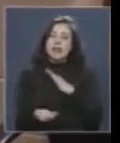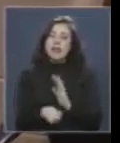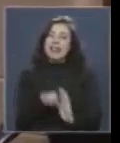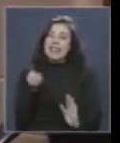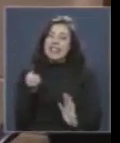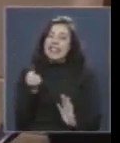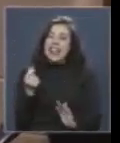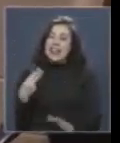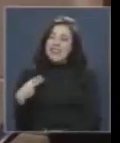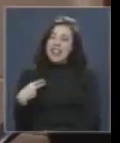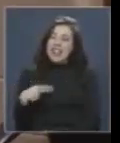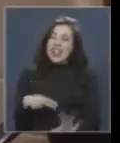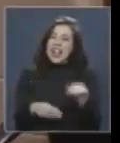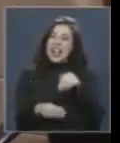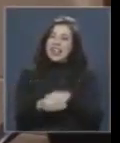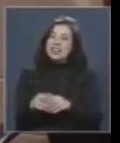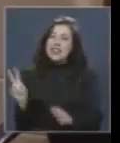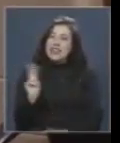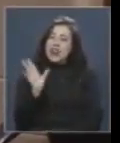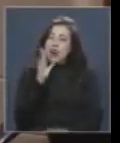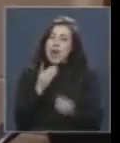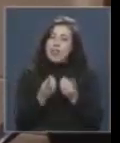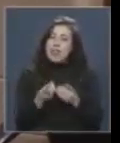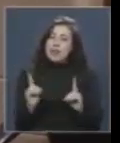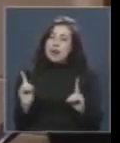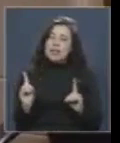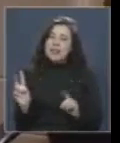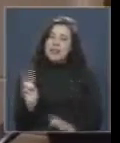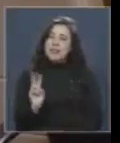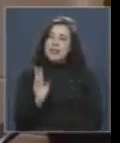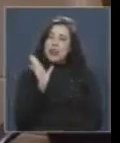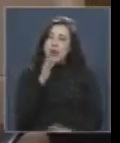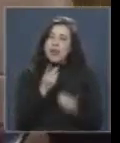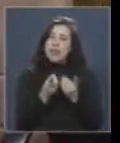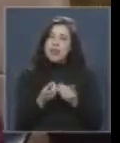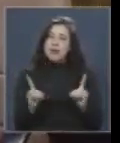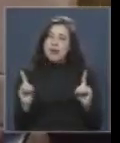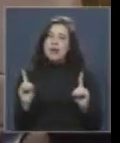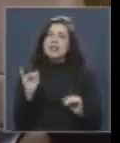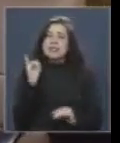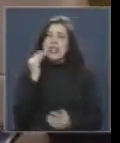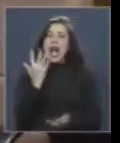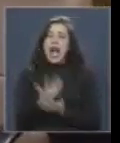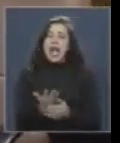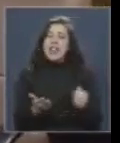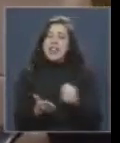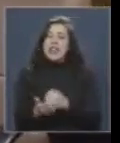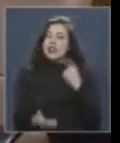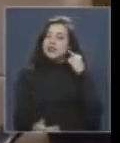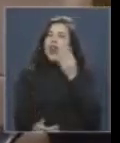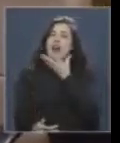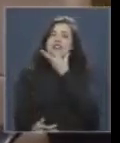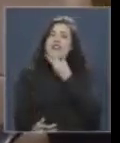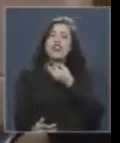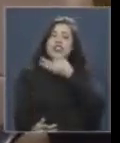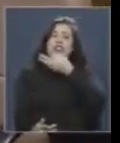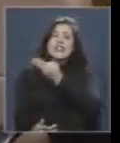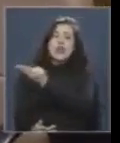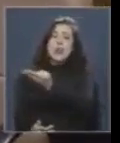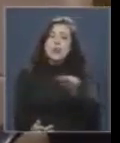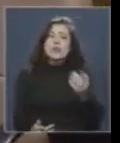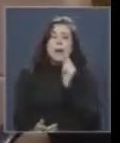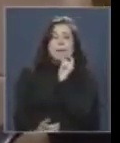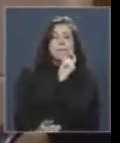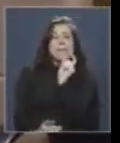esta legitimidad a las elecciones venezolanas? ¿No hay democracia en Venezuela? ¿No hay democracia en Venezuela? Hay dictadura, suena muy bonito en la boca de ustedes